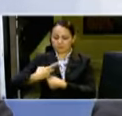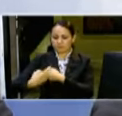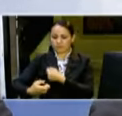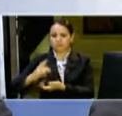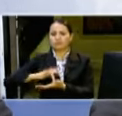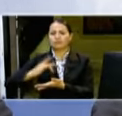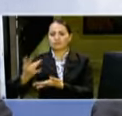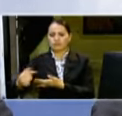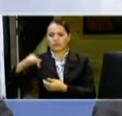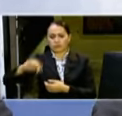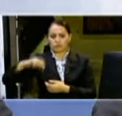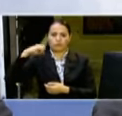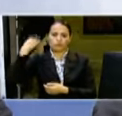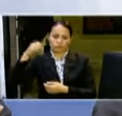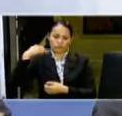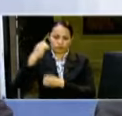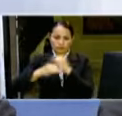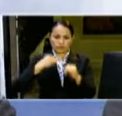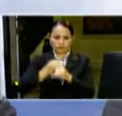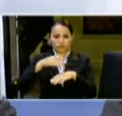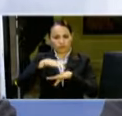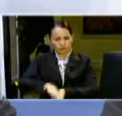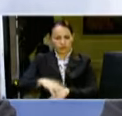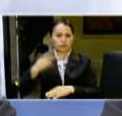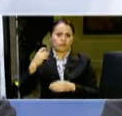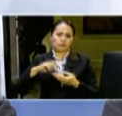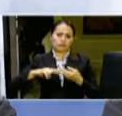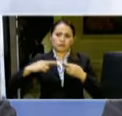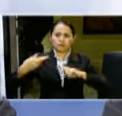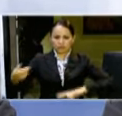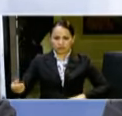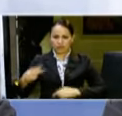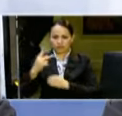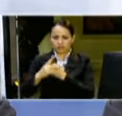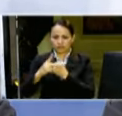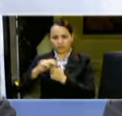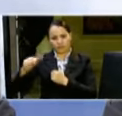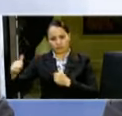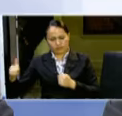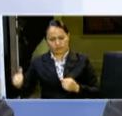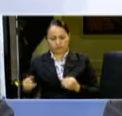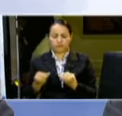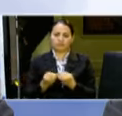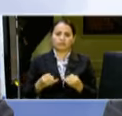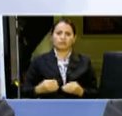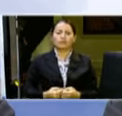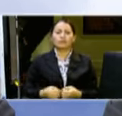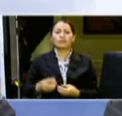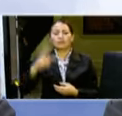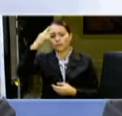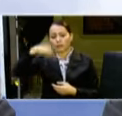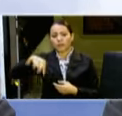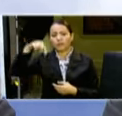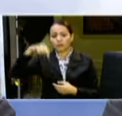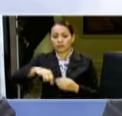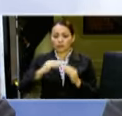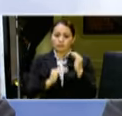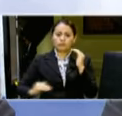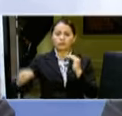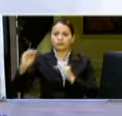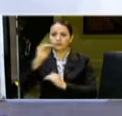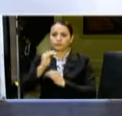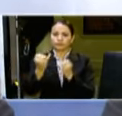Política Exterior para alcanzar este gran objetivo, que México tenga una política exterior de Estado y recupere el posicionamiento